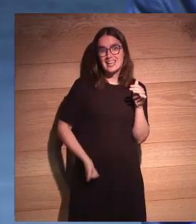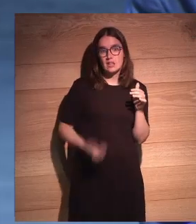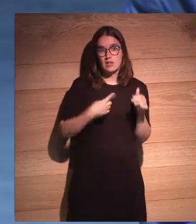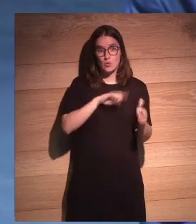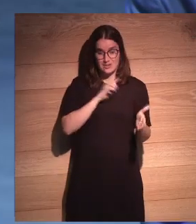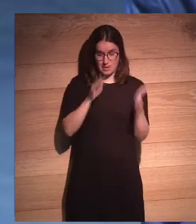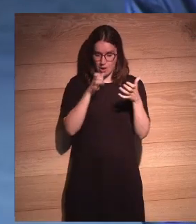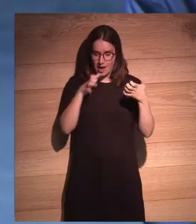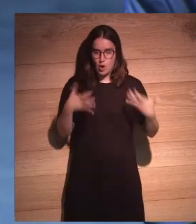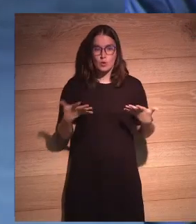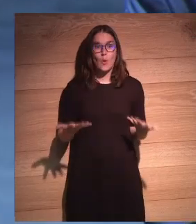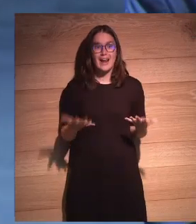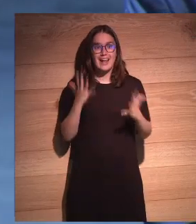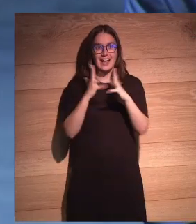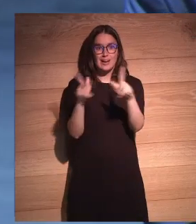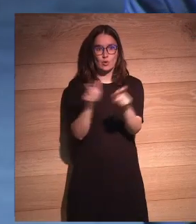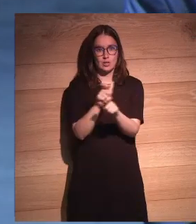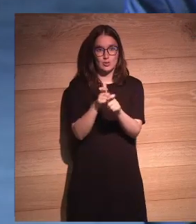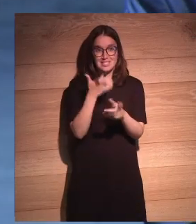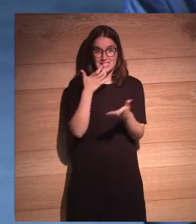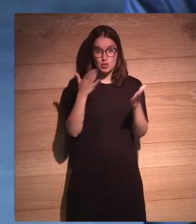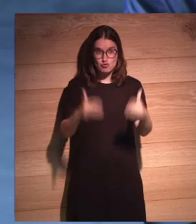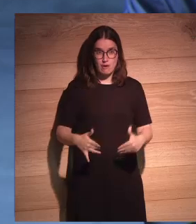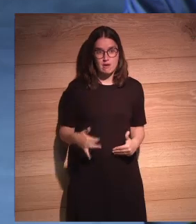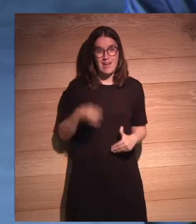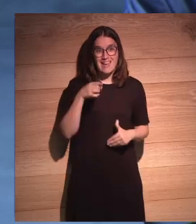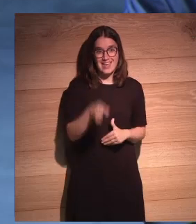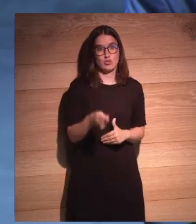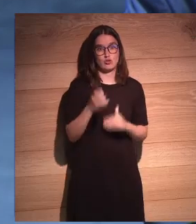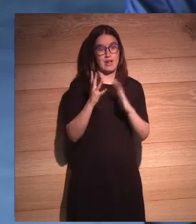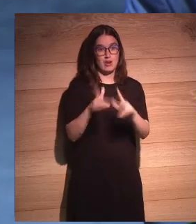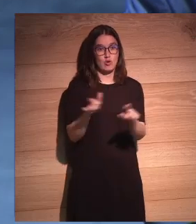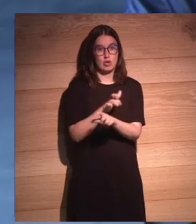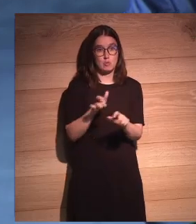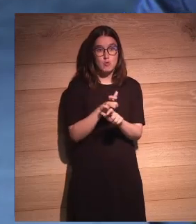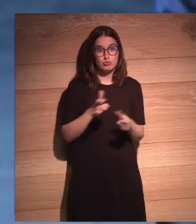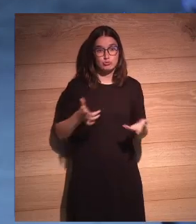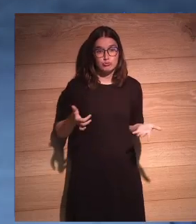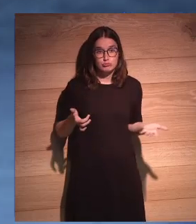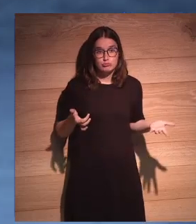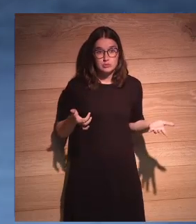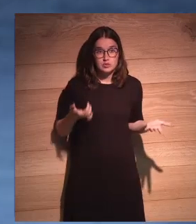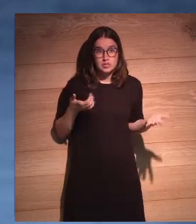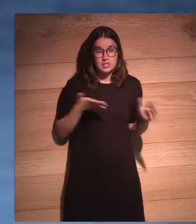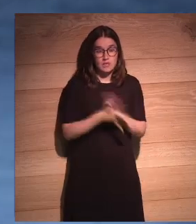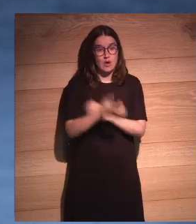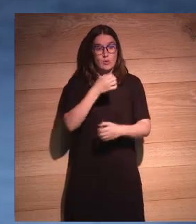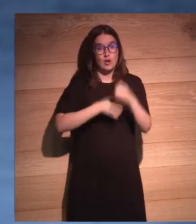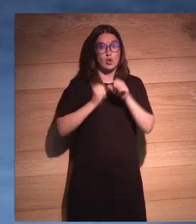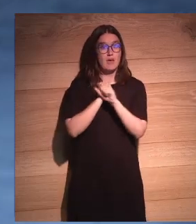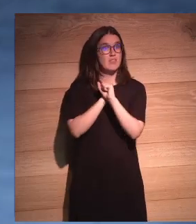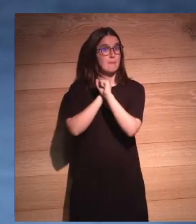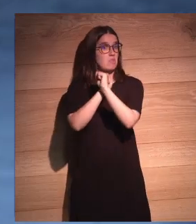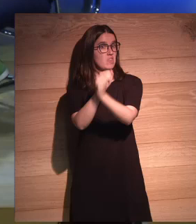época son los algoritmos. Si no tenemos esos algoritmos, seremos una economía